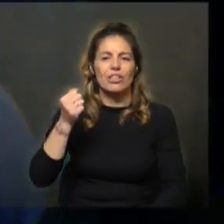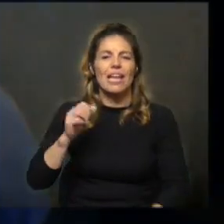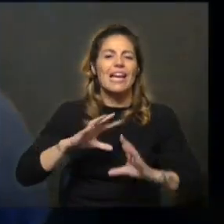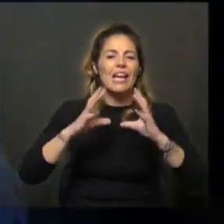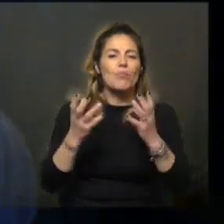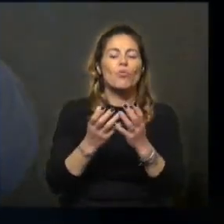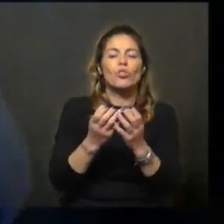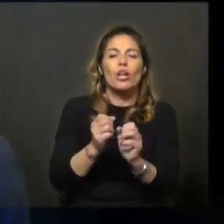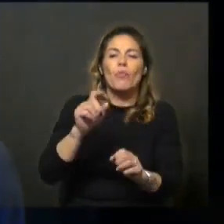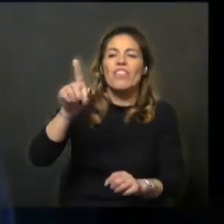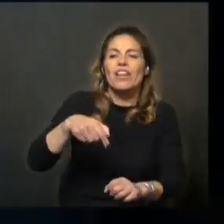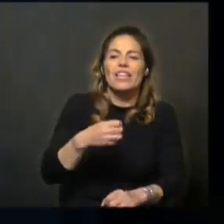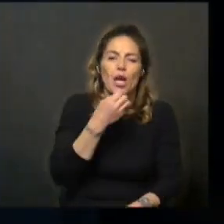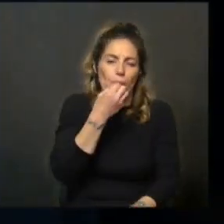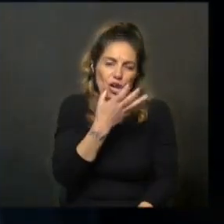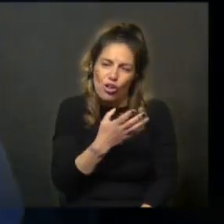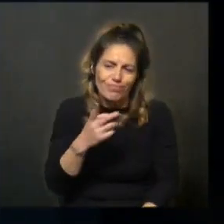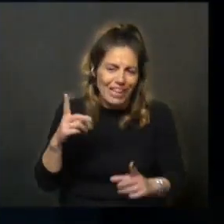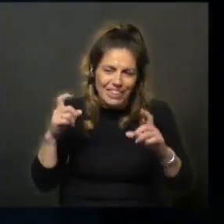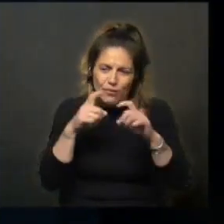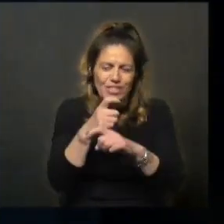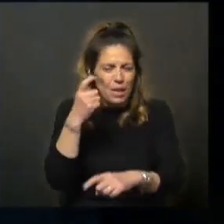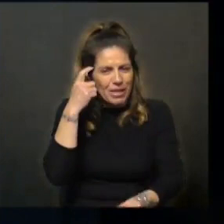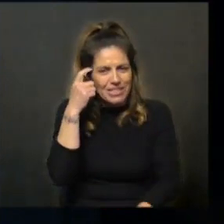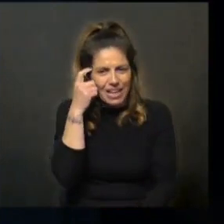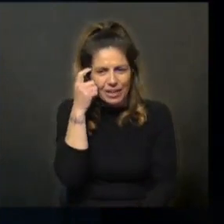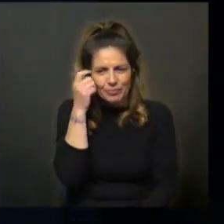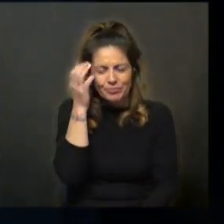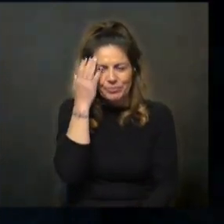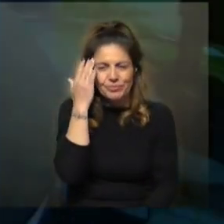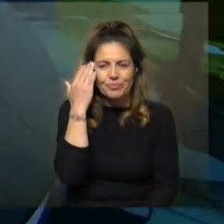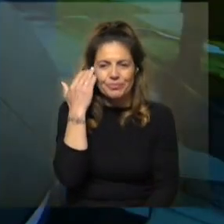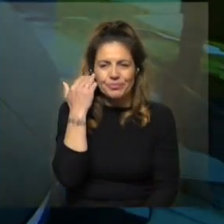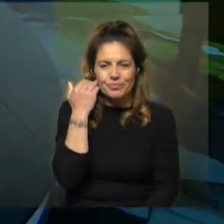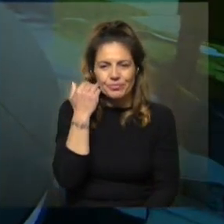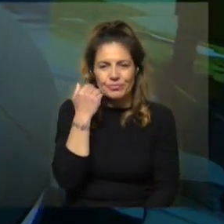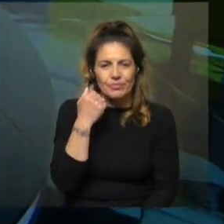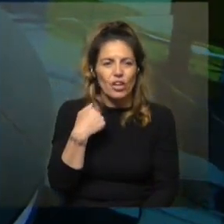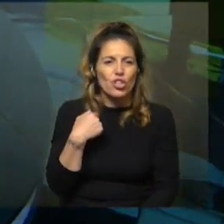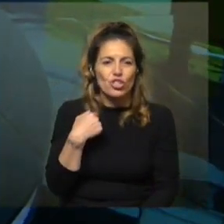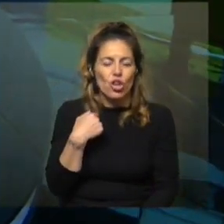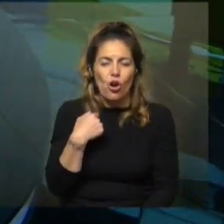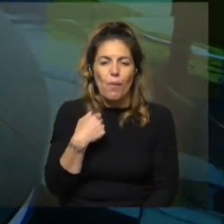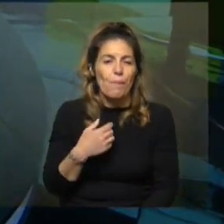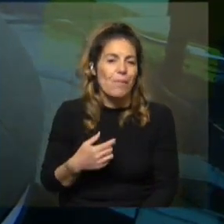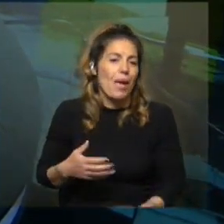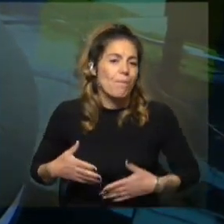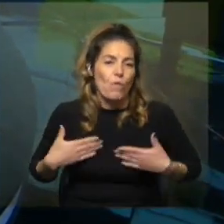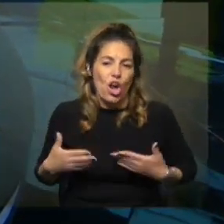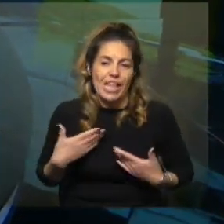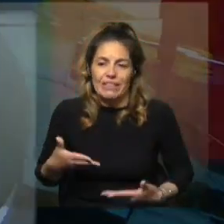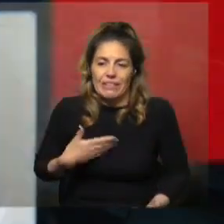que puede venir es mejor sí este a ver yo me he indignado muchas veces